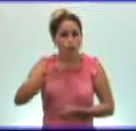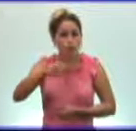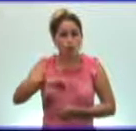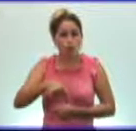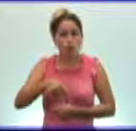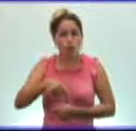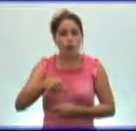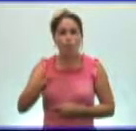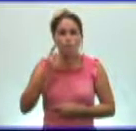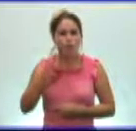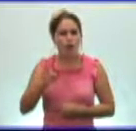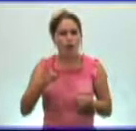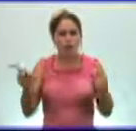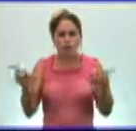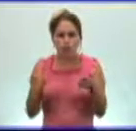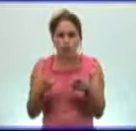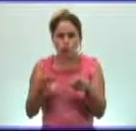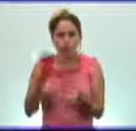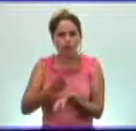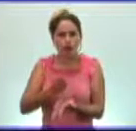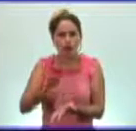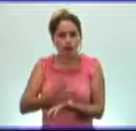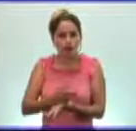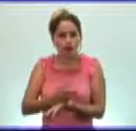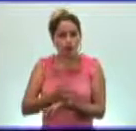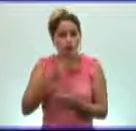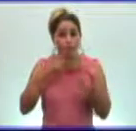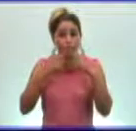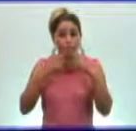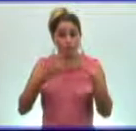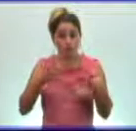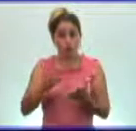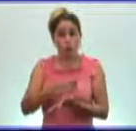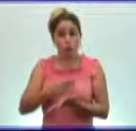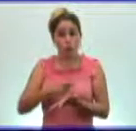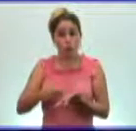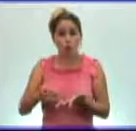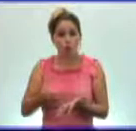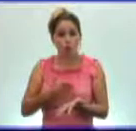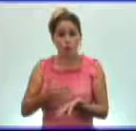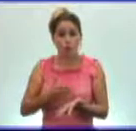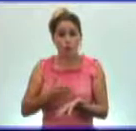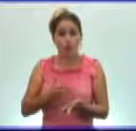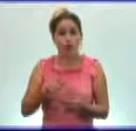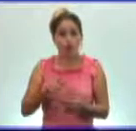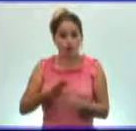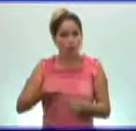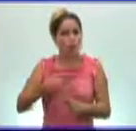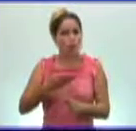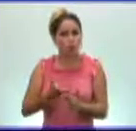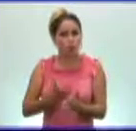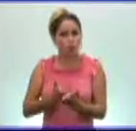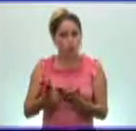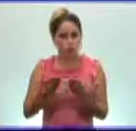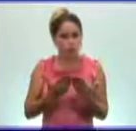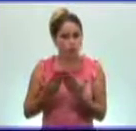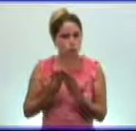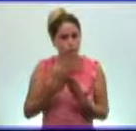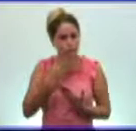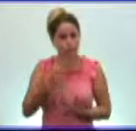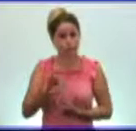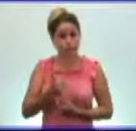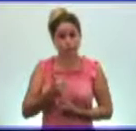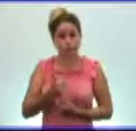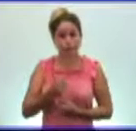como resumen de la clase, y es importante que ustedes lo tengan en su libreta, ya que les va a servir para el estudio, que